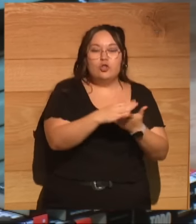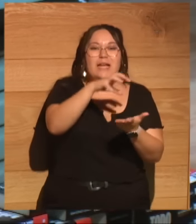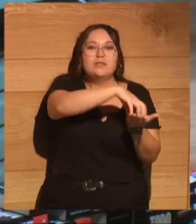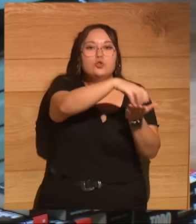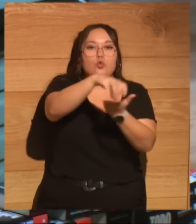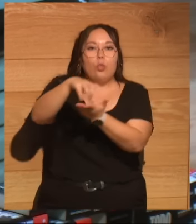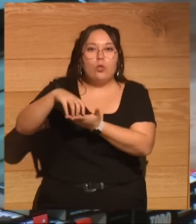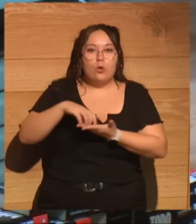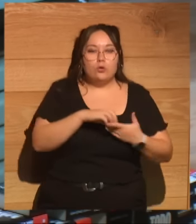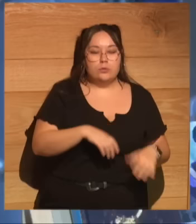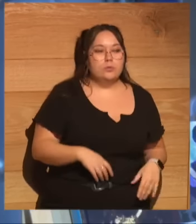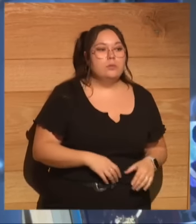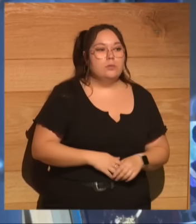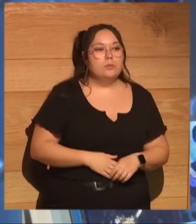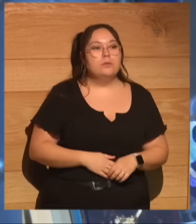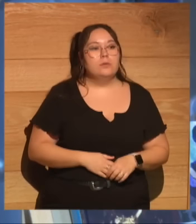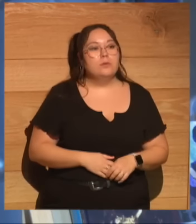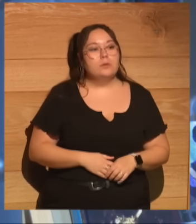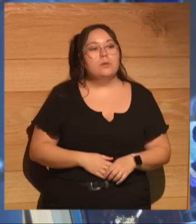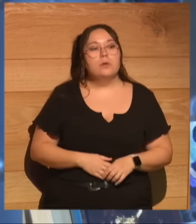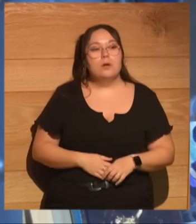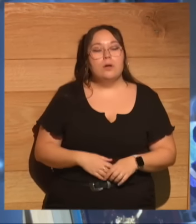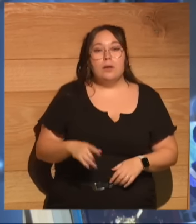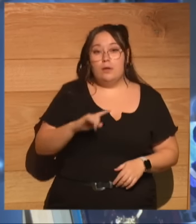calleja, ¿no? De todas maneras, ahí. Hollywood, una cosa es